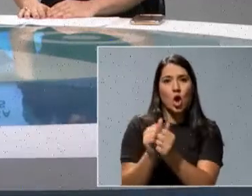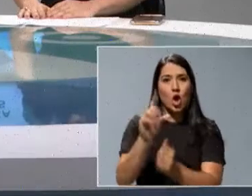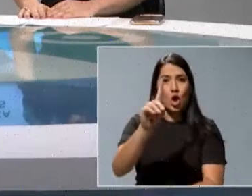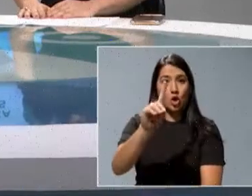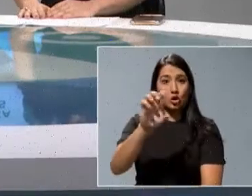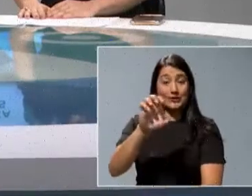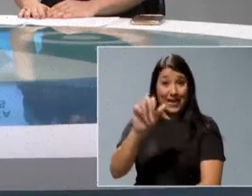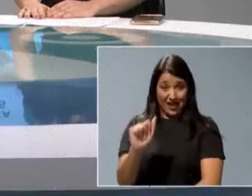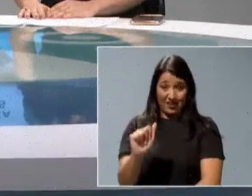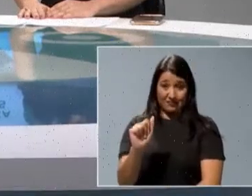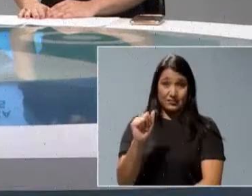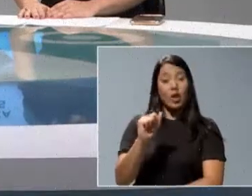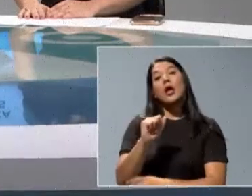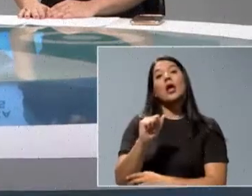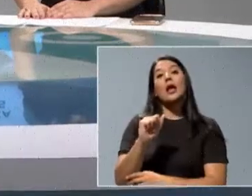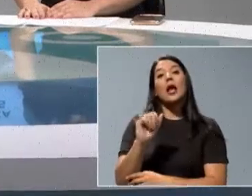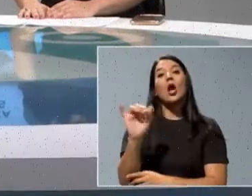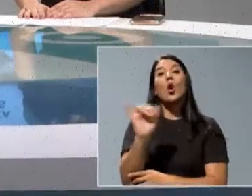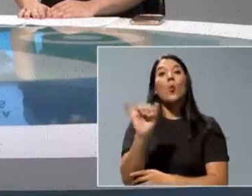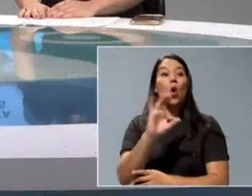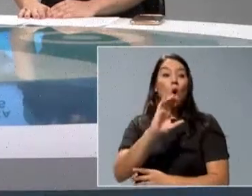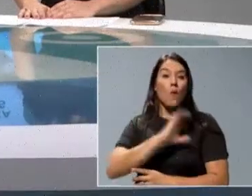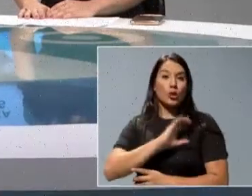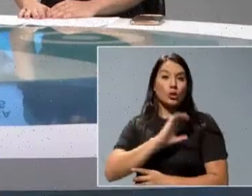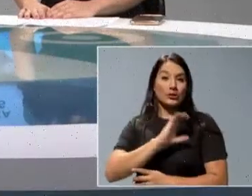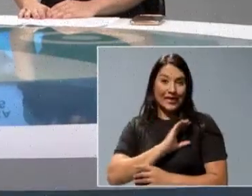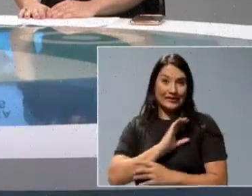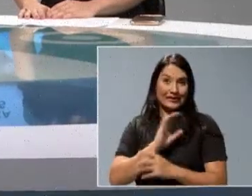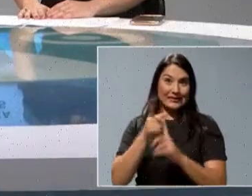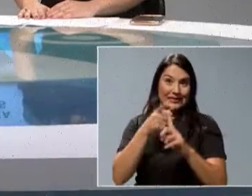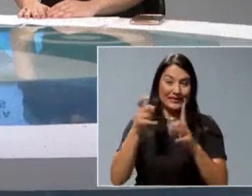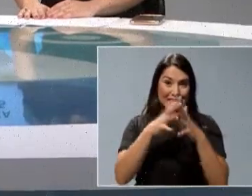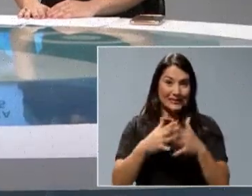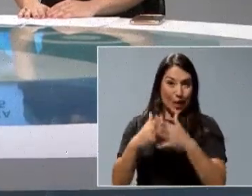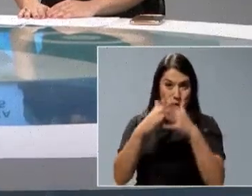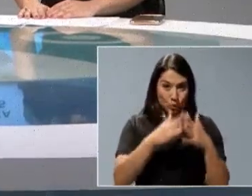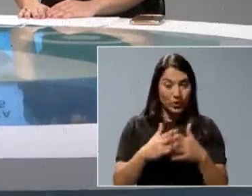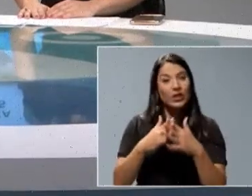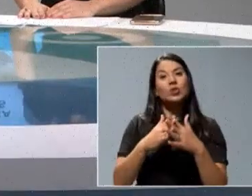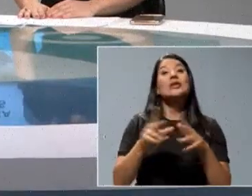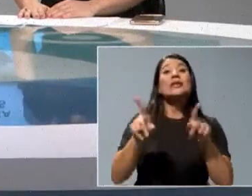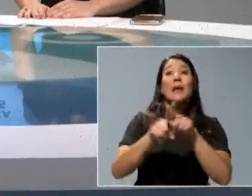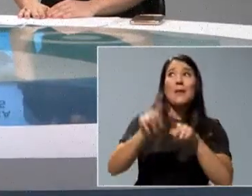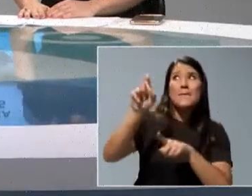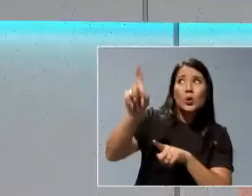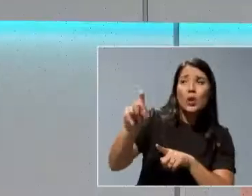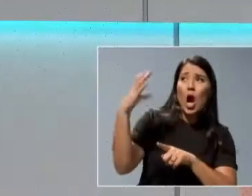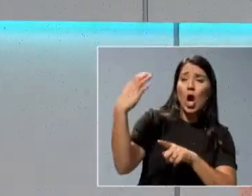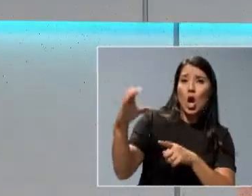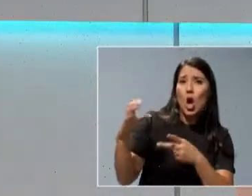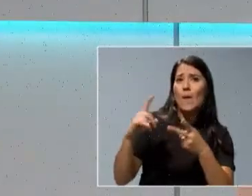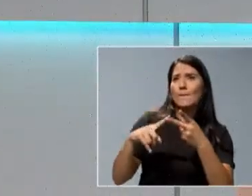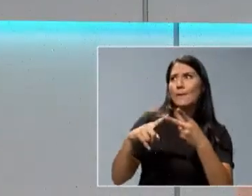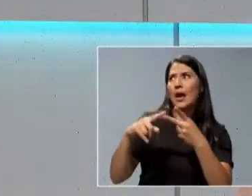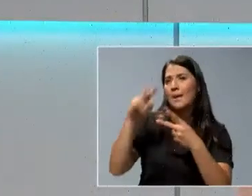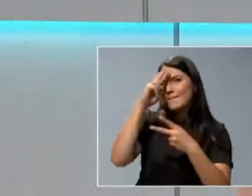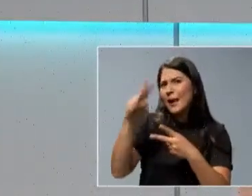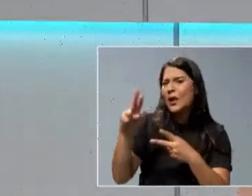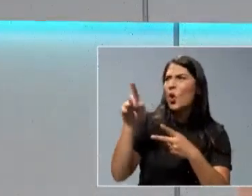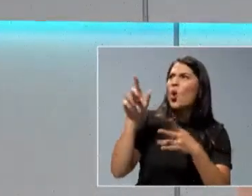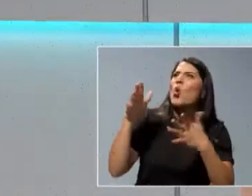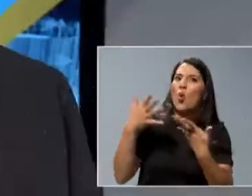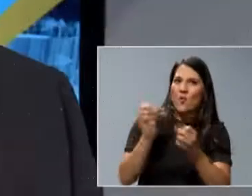el personal que tiene la Embajada de los Estados Unidos de la DEA. Hemos preguntado también a la DEA en Colombia y en México cómo se forma este tipo de delincuencia y